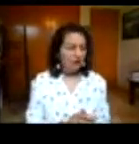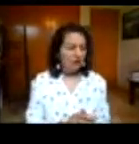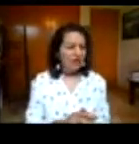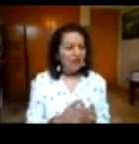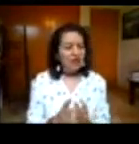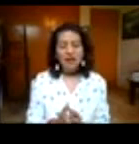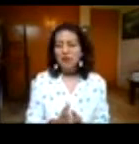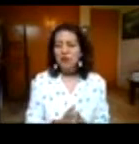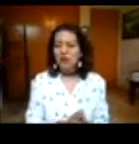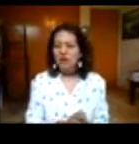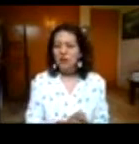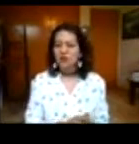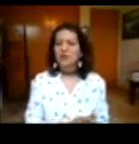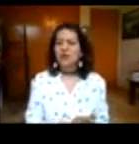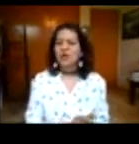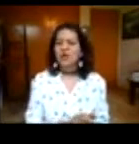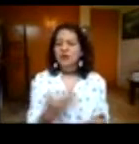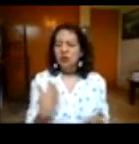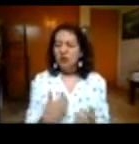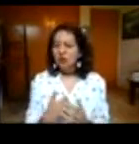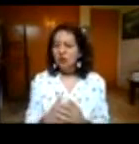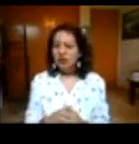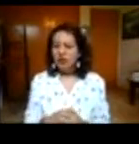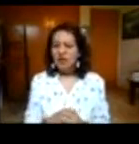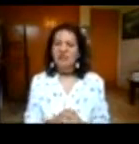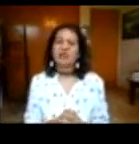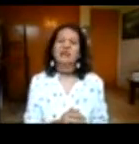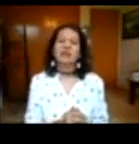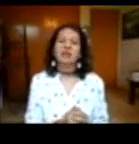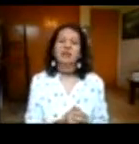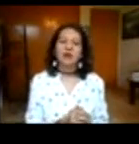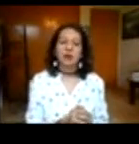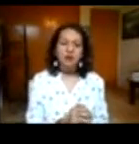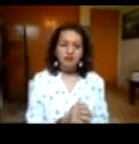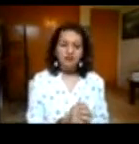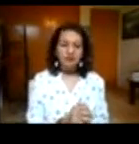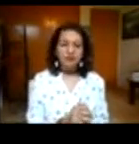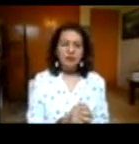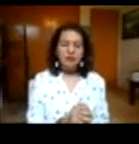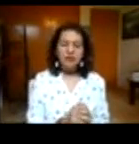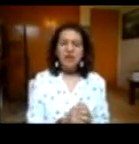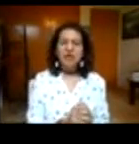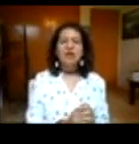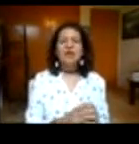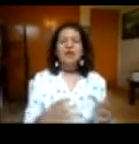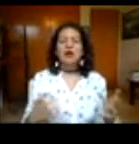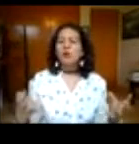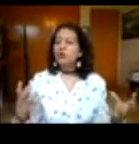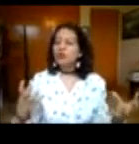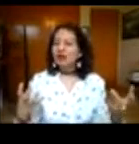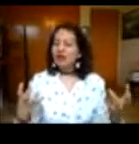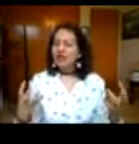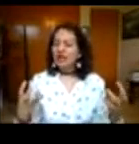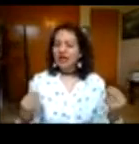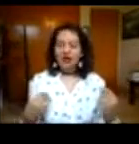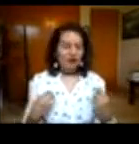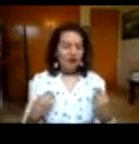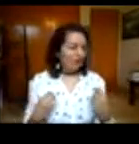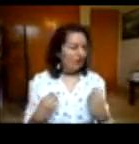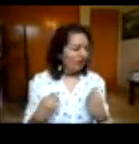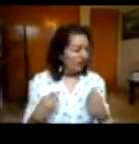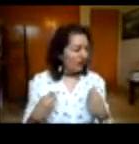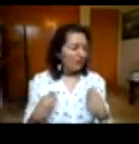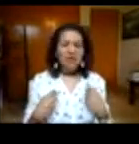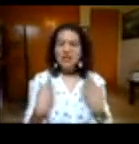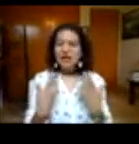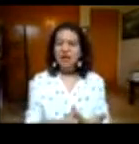con detalle cada uno de ellos. Si podemos pasar a la siguiente, por favor. ¿Cómo se